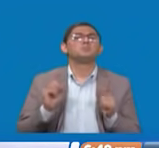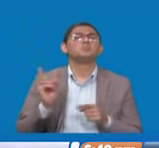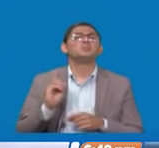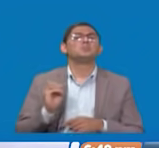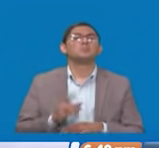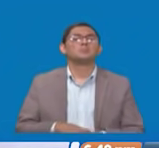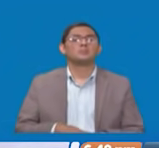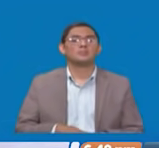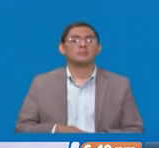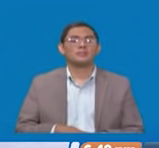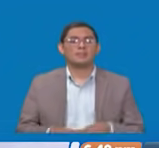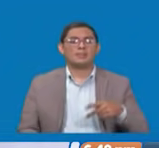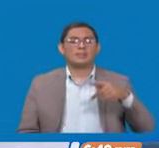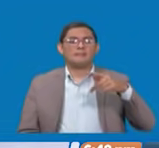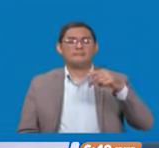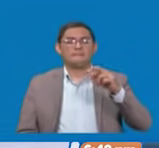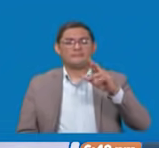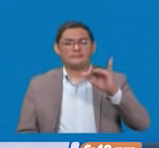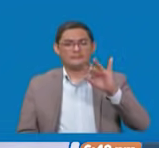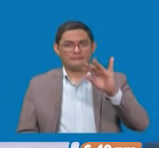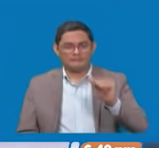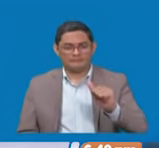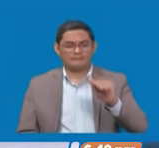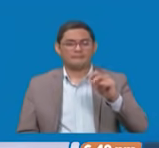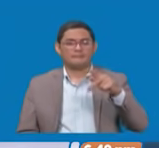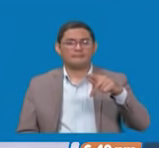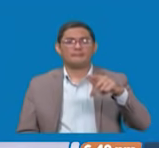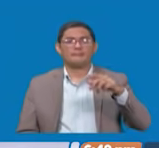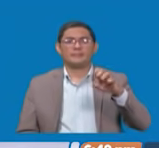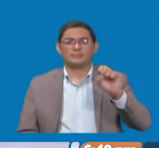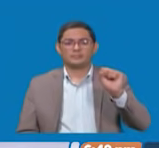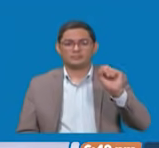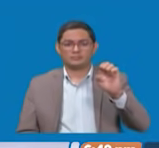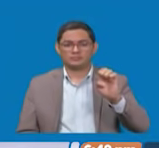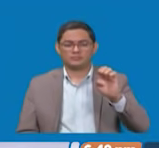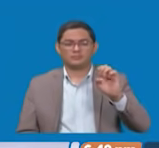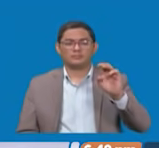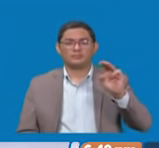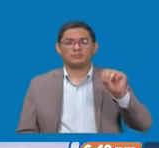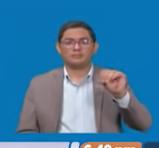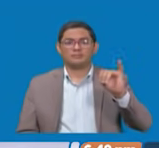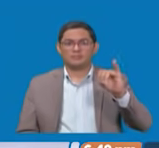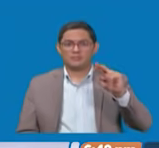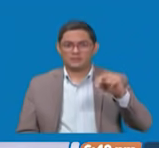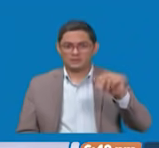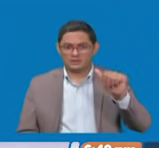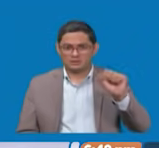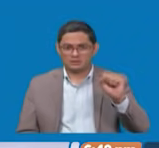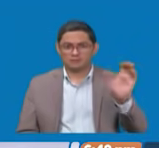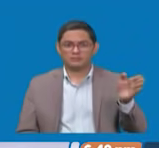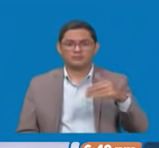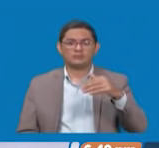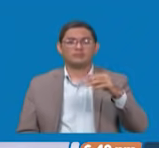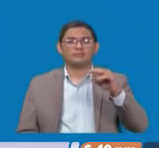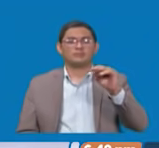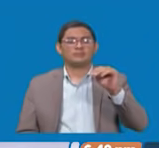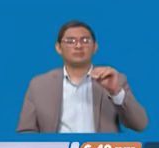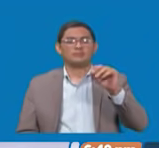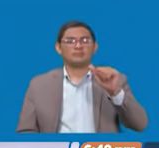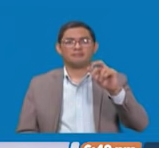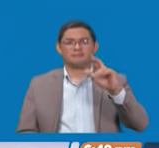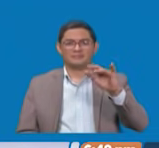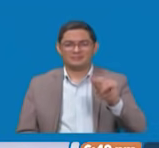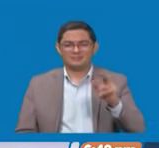distritos de parita pc las minas y santamaría en la